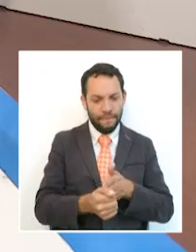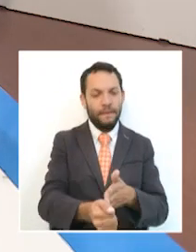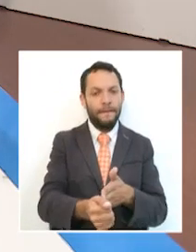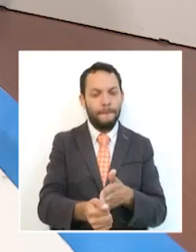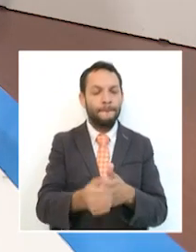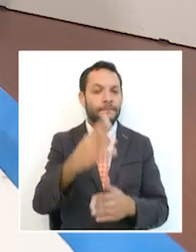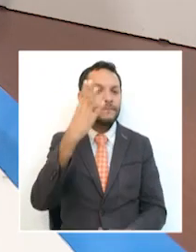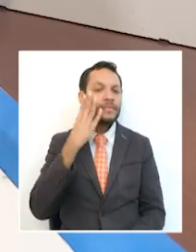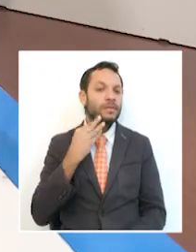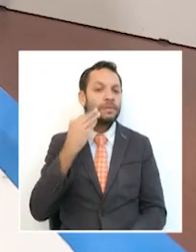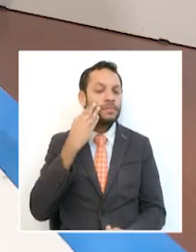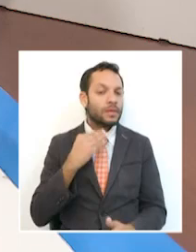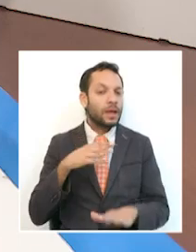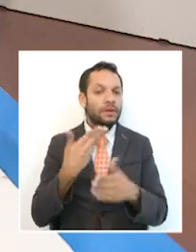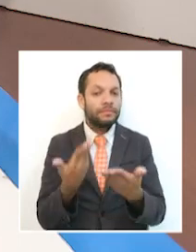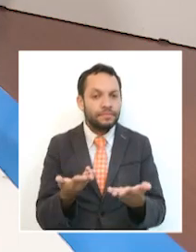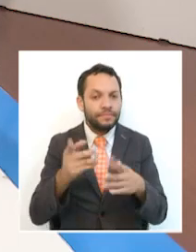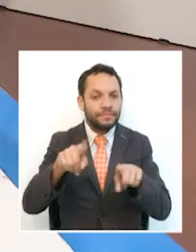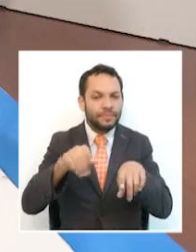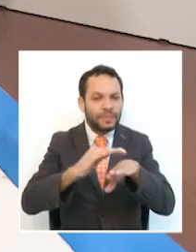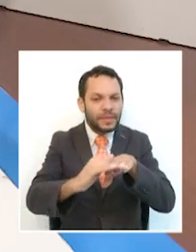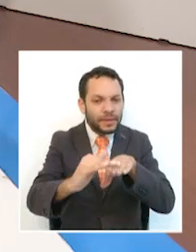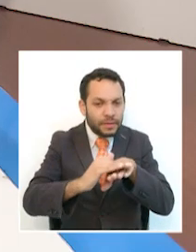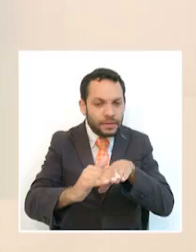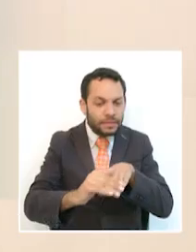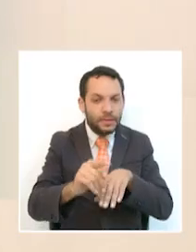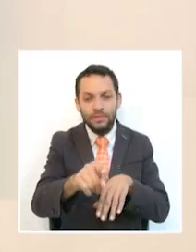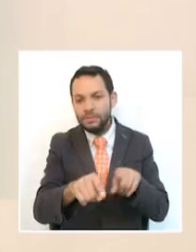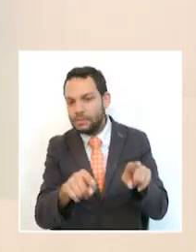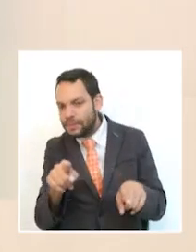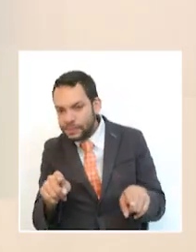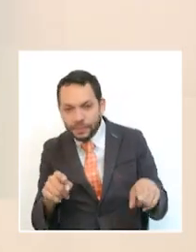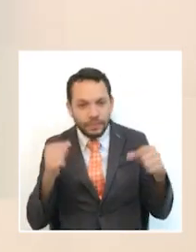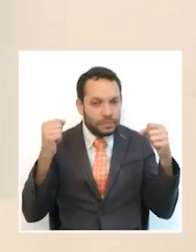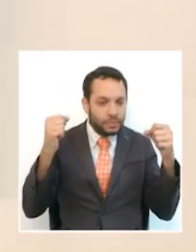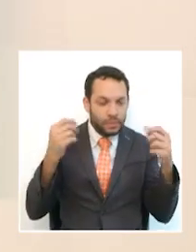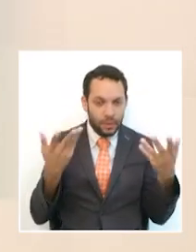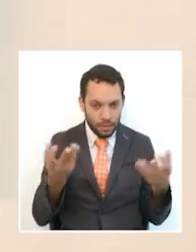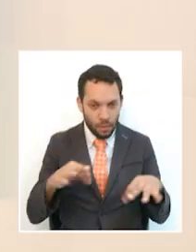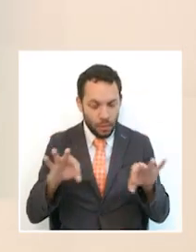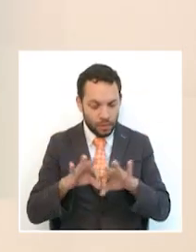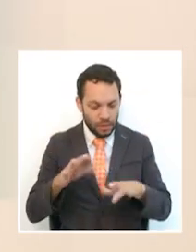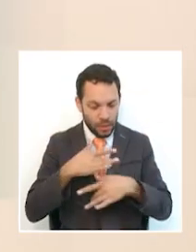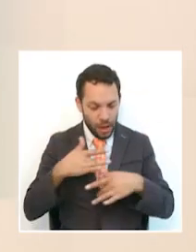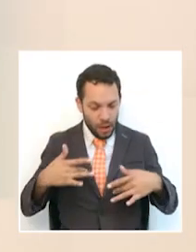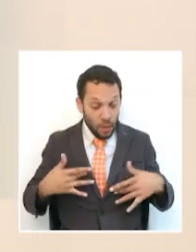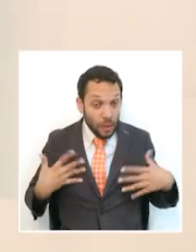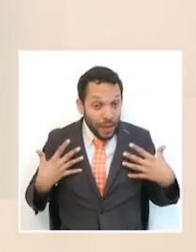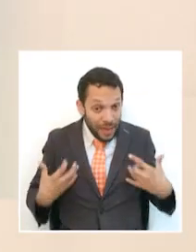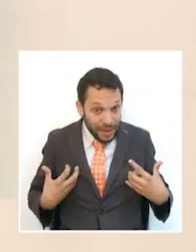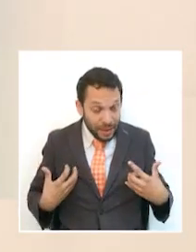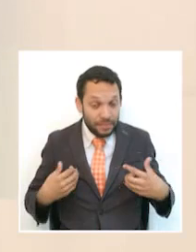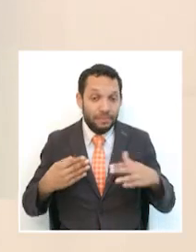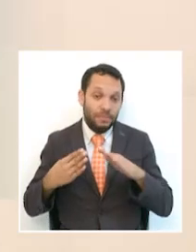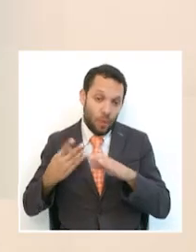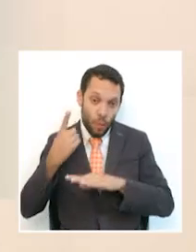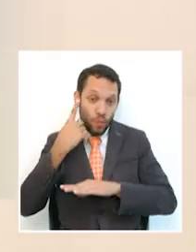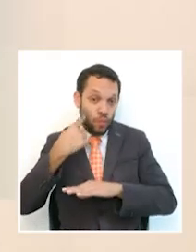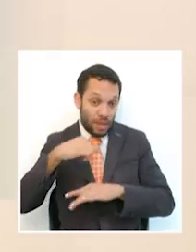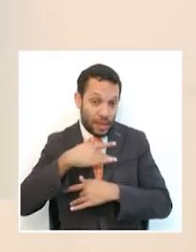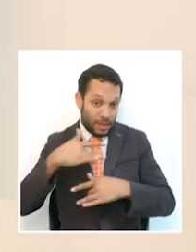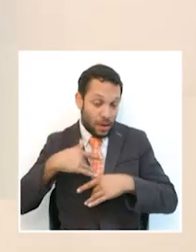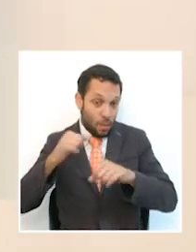experiencias e invitar a todas las personas que en algún momento se en ese regalo para su cuerpo para su ser que es un día para tu alma